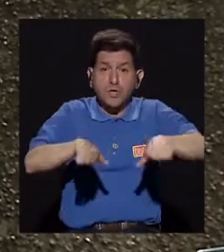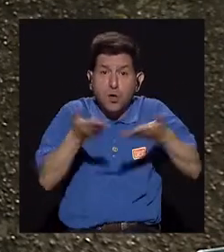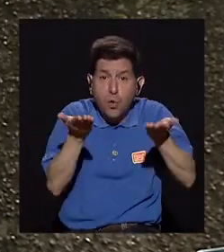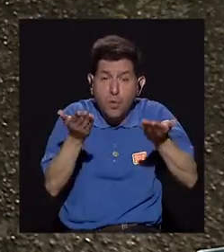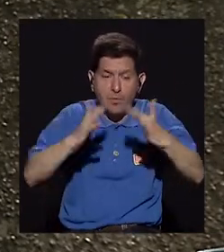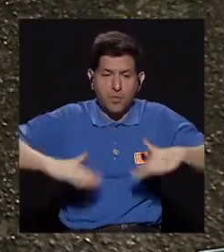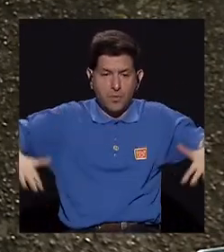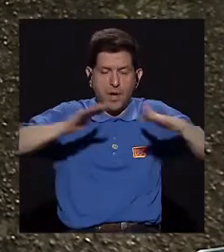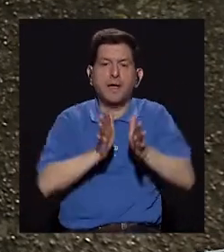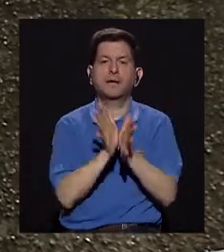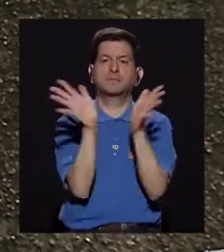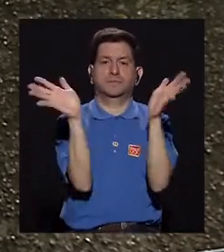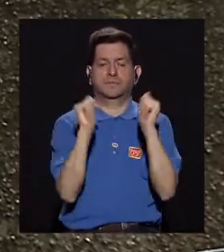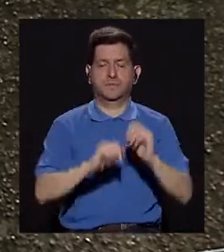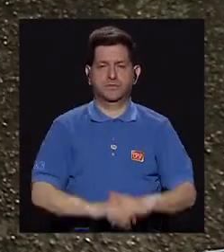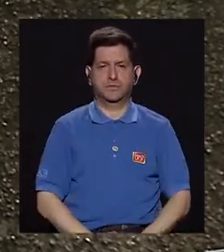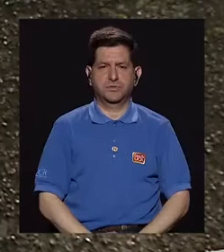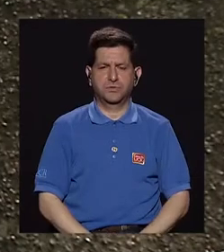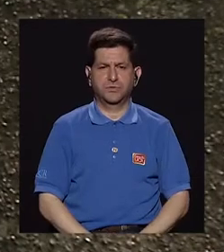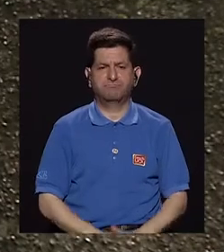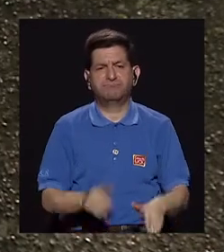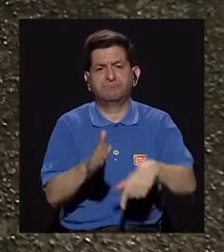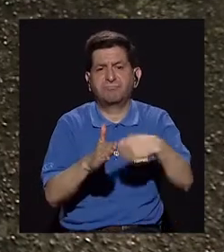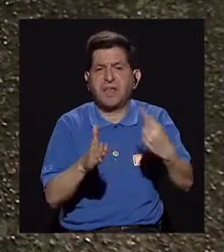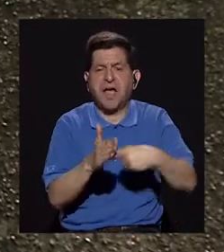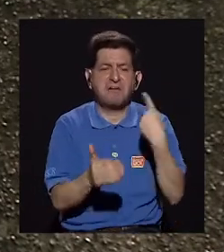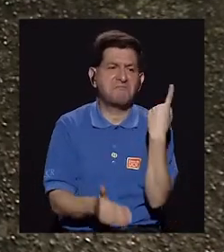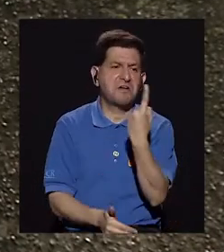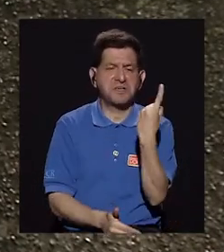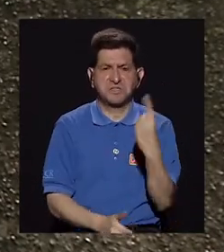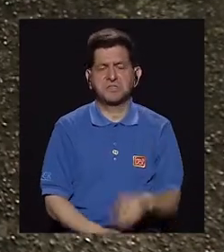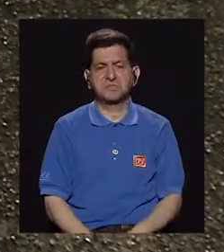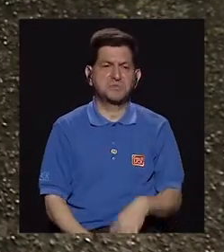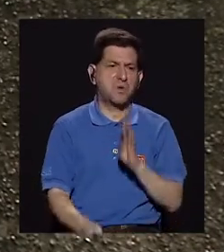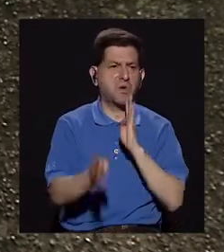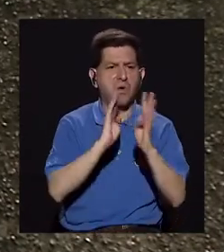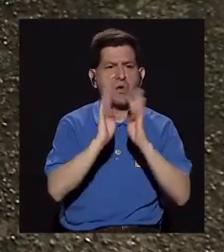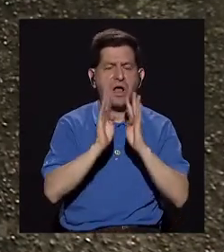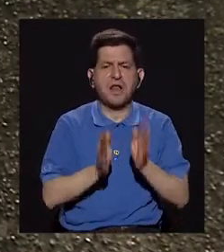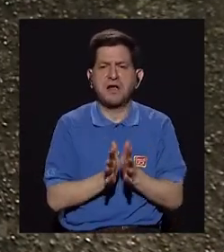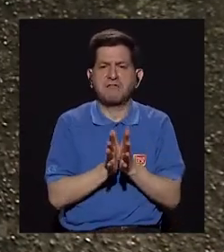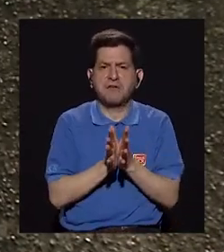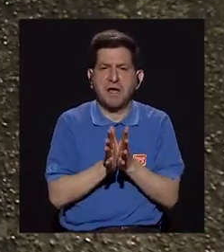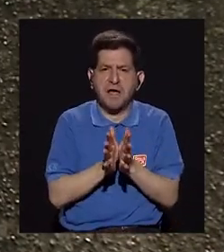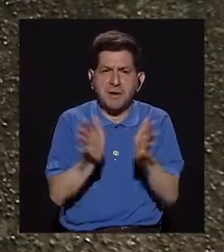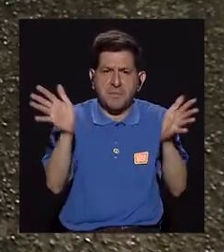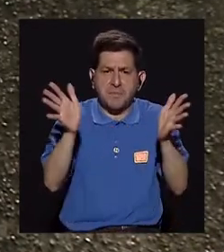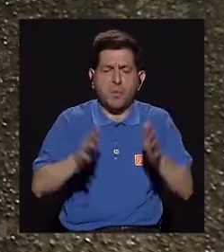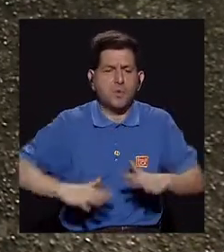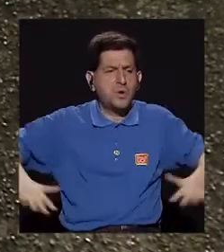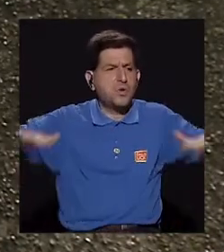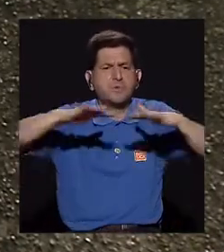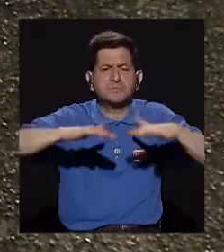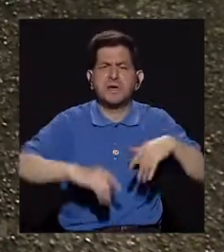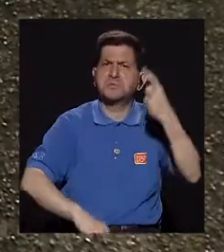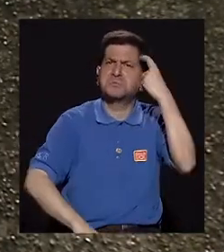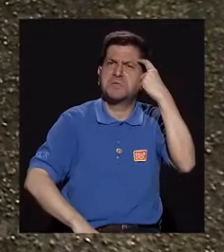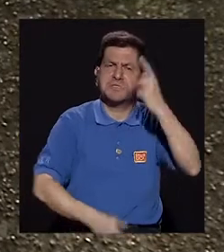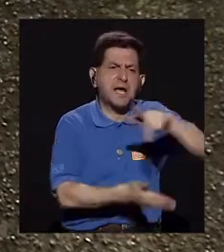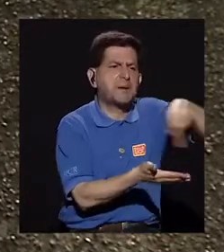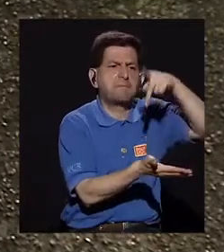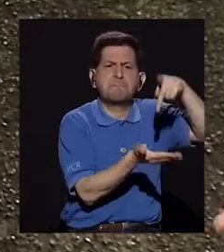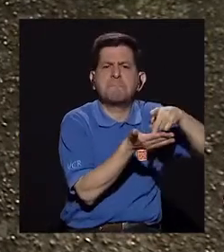del espacio público, ¿verdad? Y muchas veces nada más cuando se hace referencia a espacio público se habla como del parquecito del